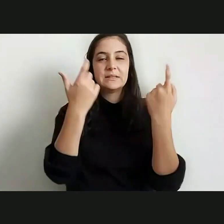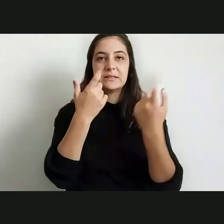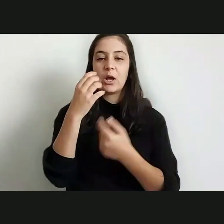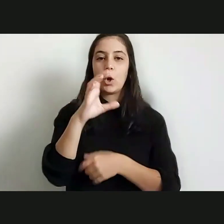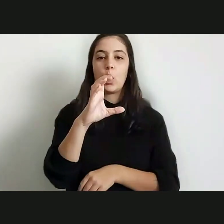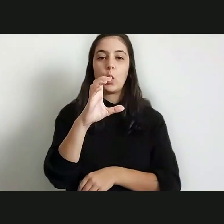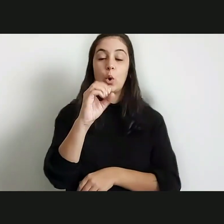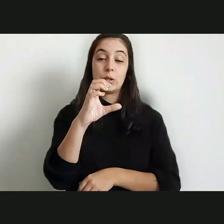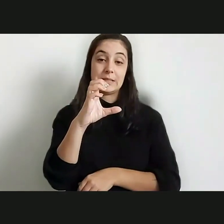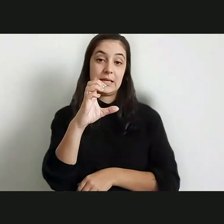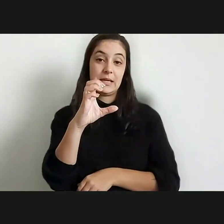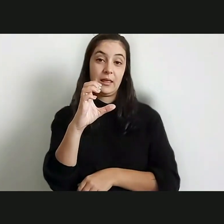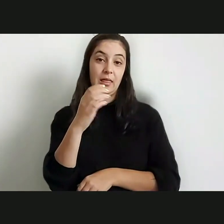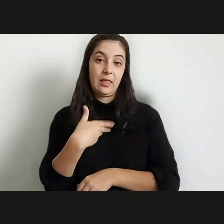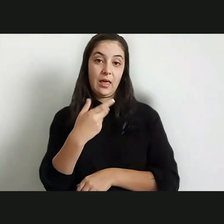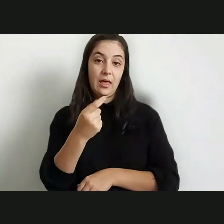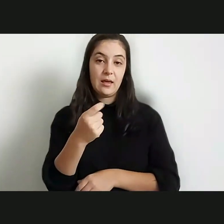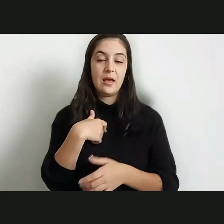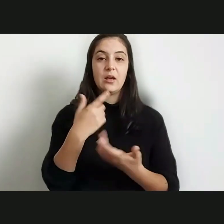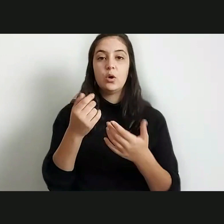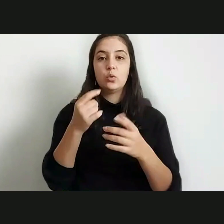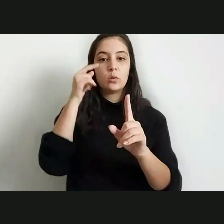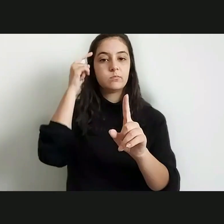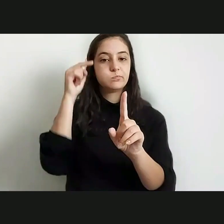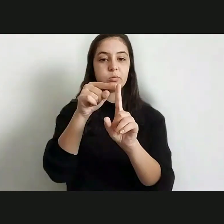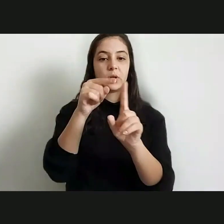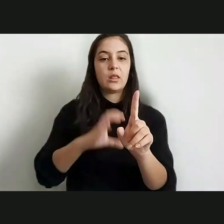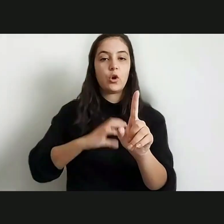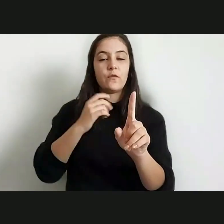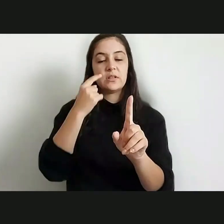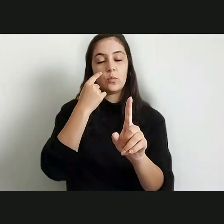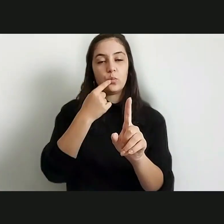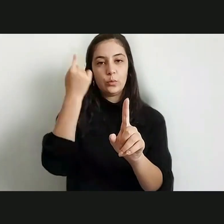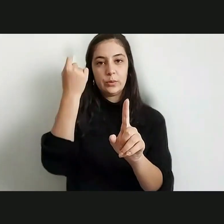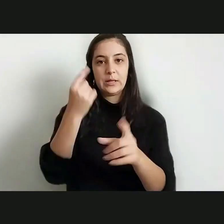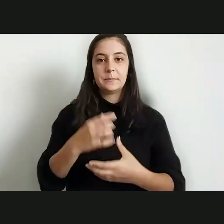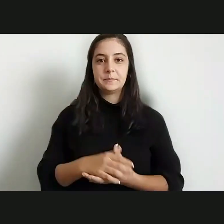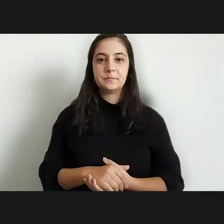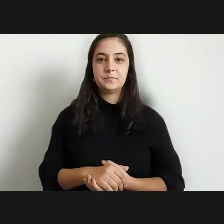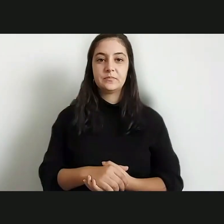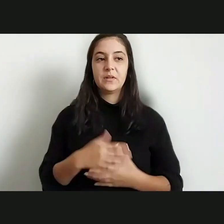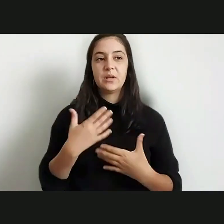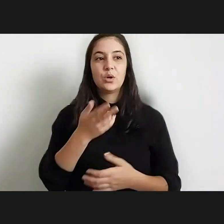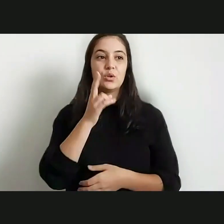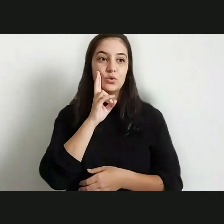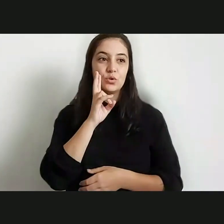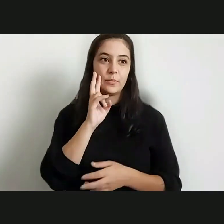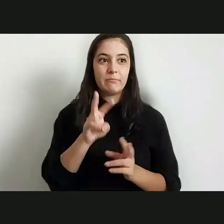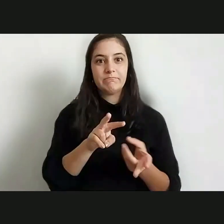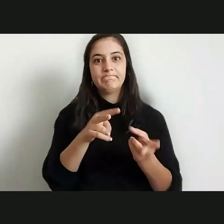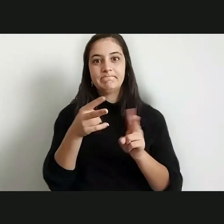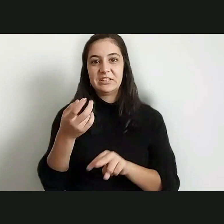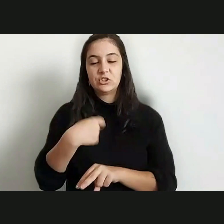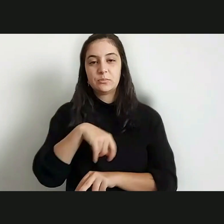OCDE nos principais determinantes da confiança pública. Agora peço desculpas porque vou falar